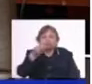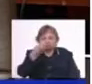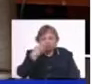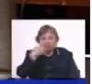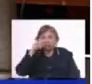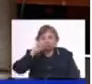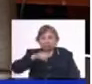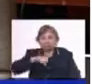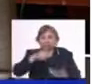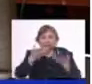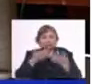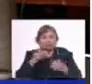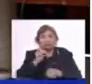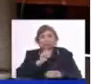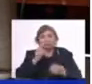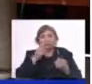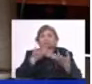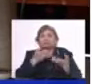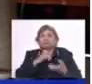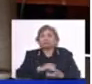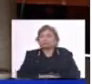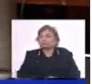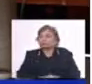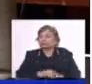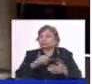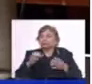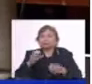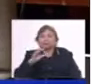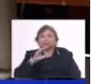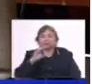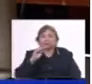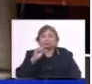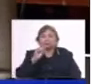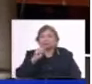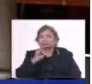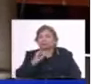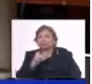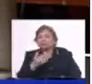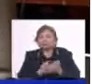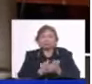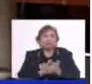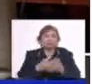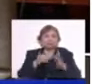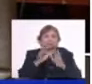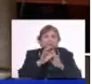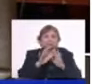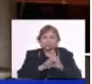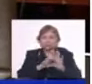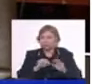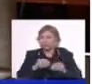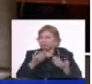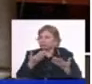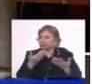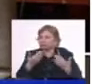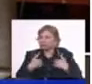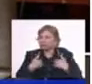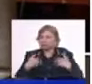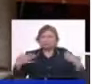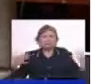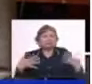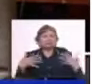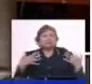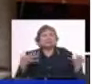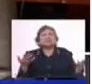nos diga si quiere o no quiere una asamblea constituyente, una nueva constitución. ¡Qué tanto